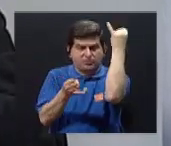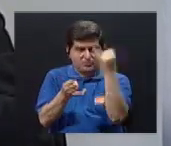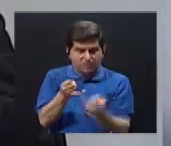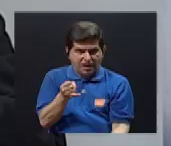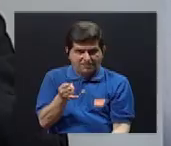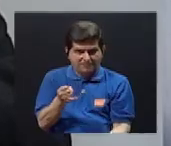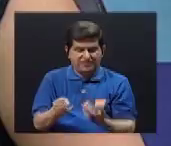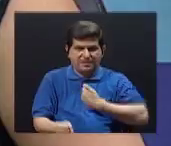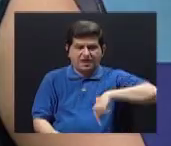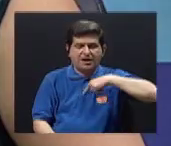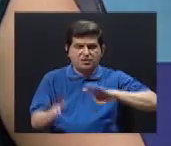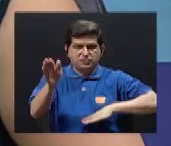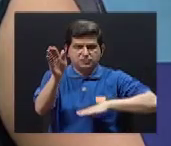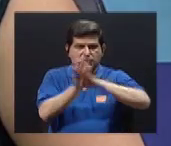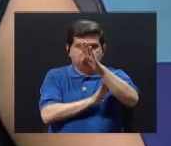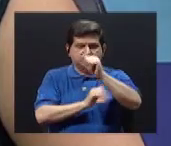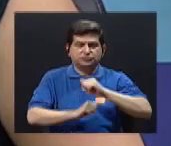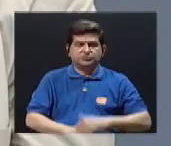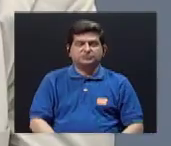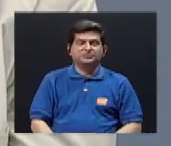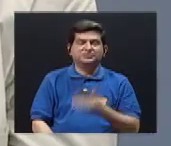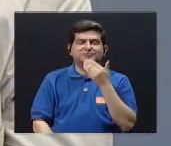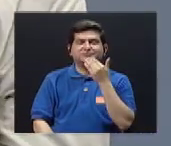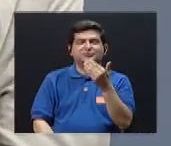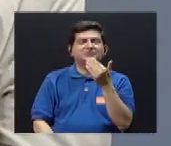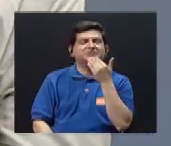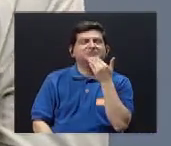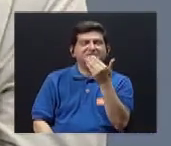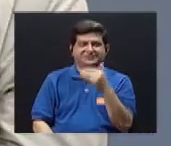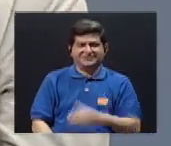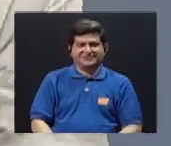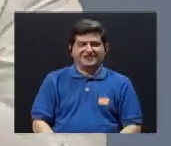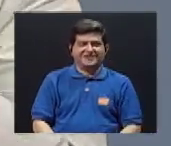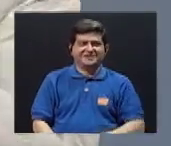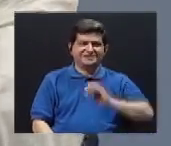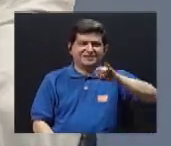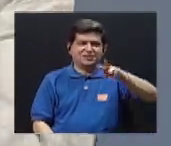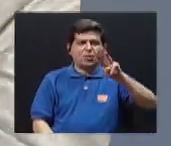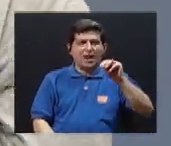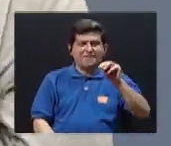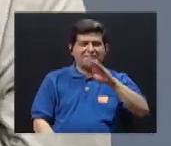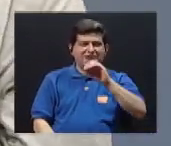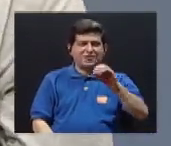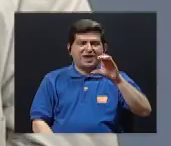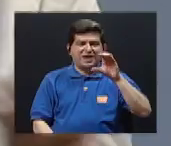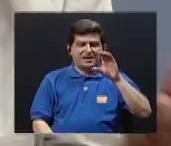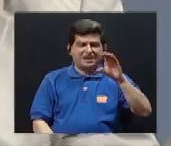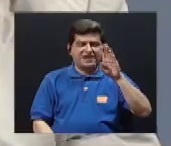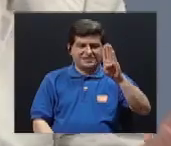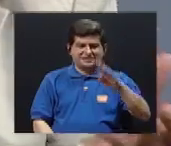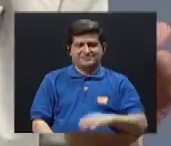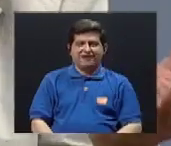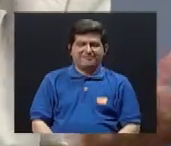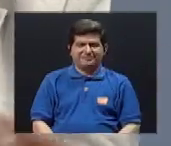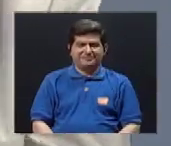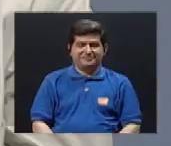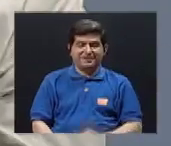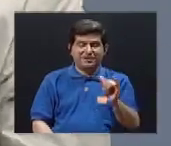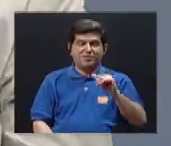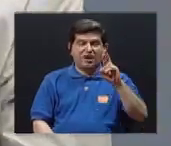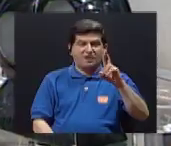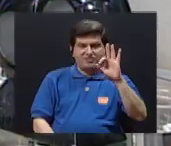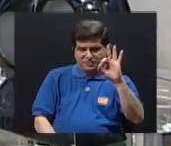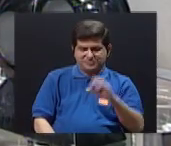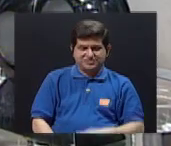pues, hemos desarrollado, ¿verdad? Muchísimas gracias a Juan Manuel y a Cristian, por supuesto a